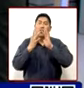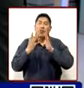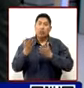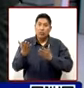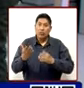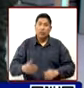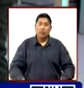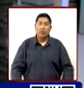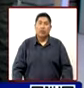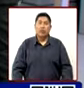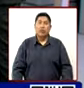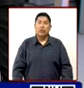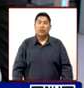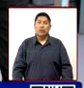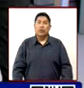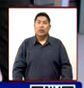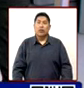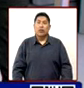los detalles.